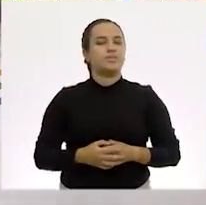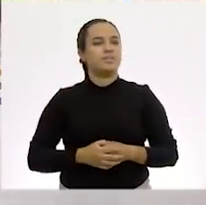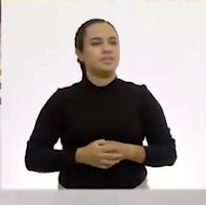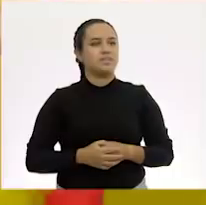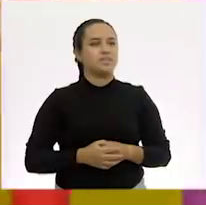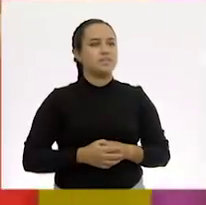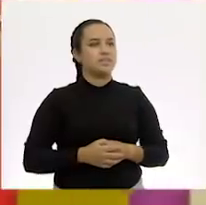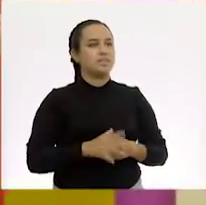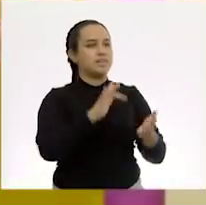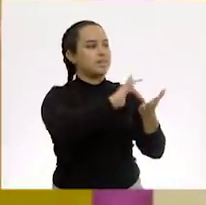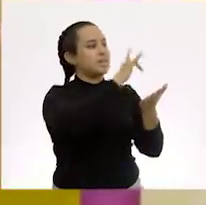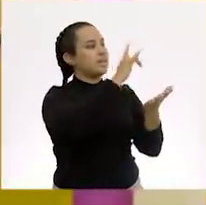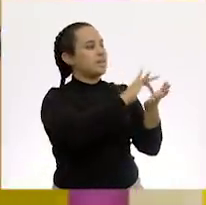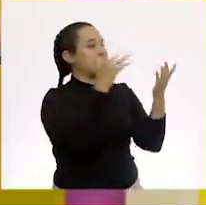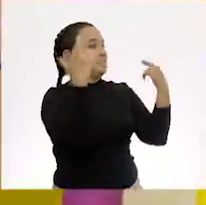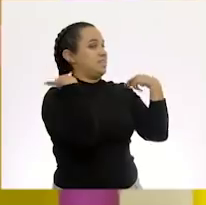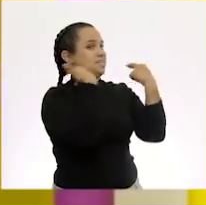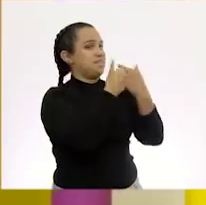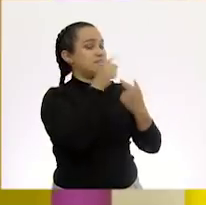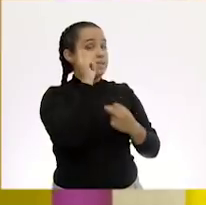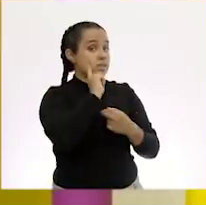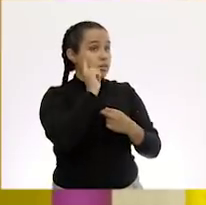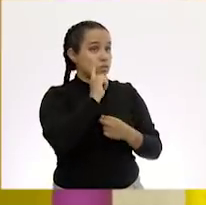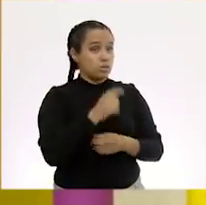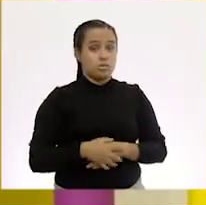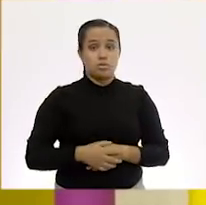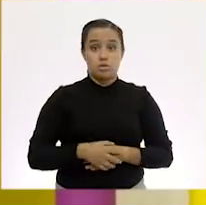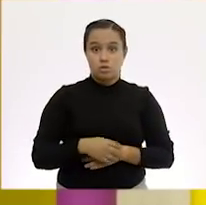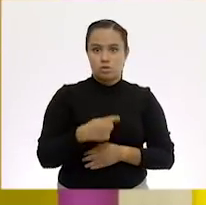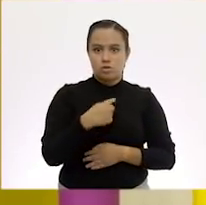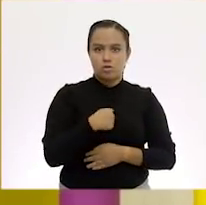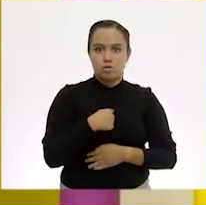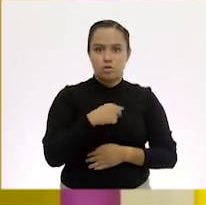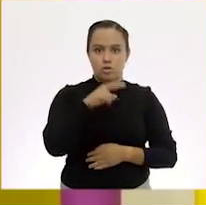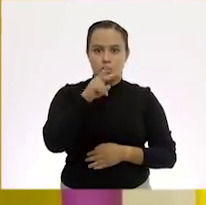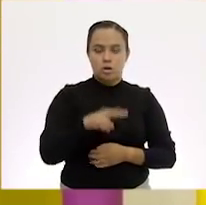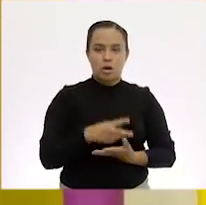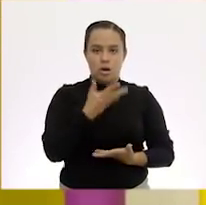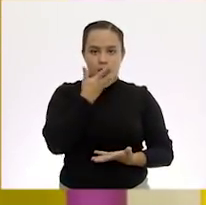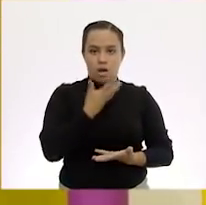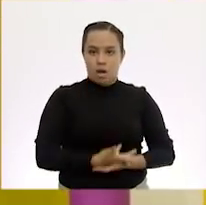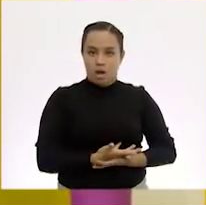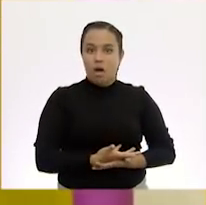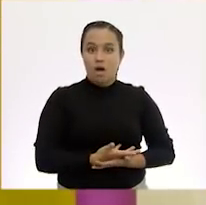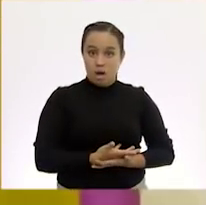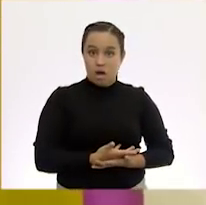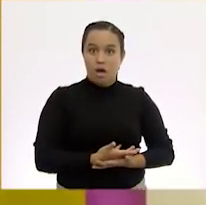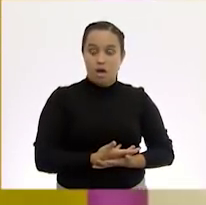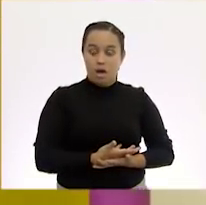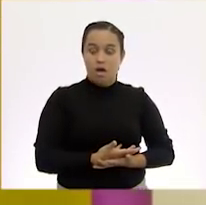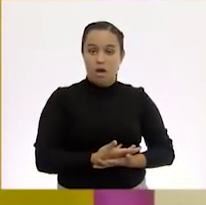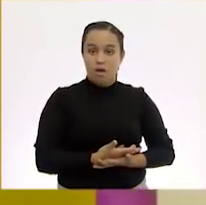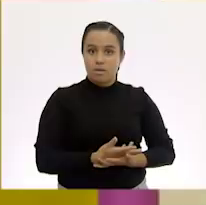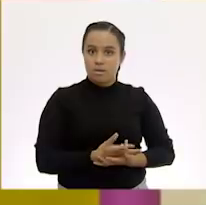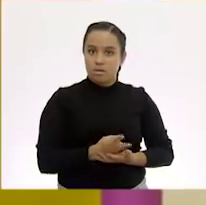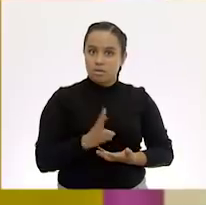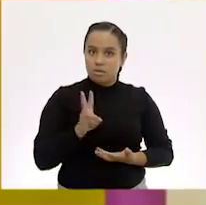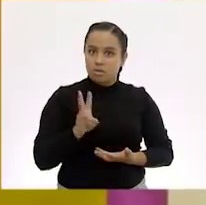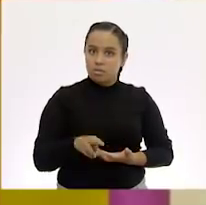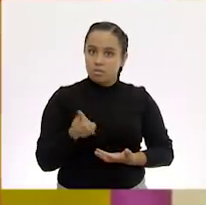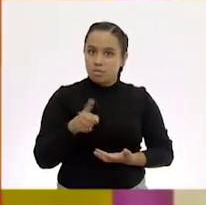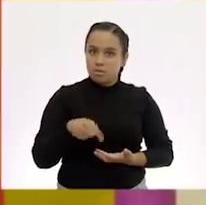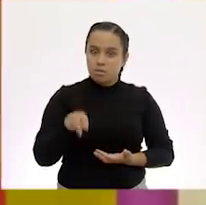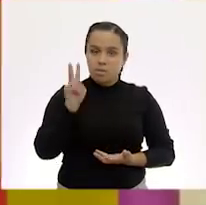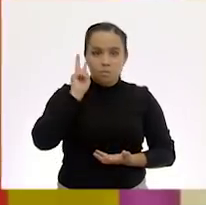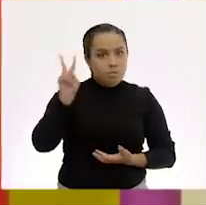Oh, gracias, maestra, gracias. Yo estoy impactado. ¿Se dieron cuenta de todo lo que